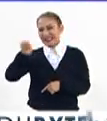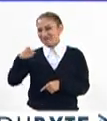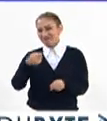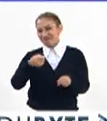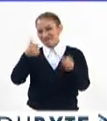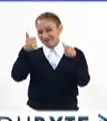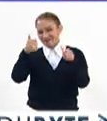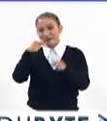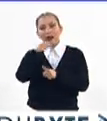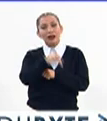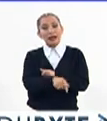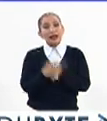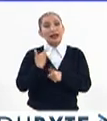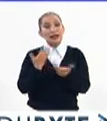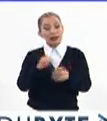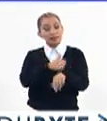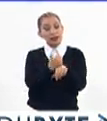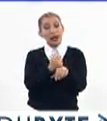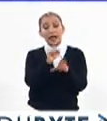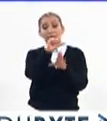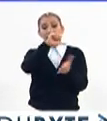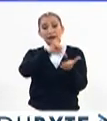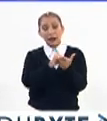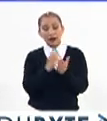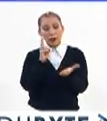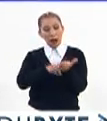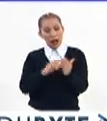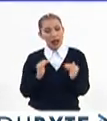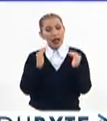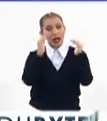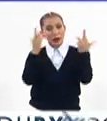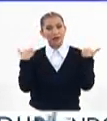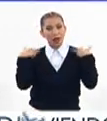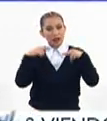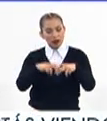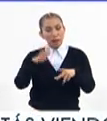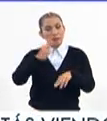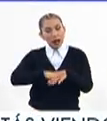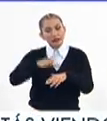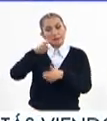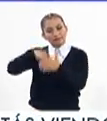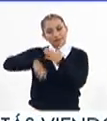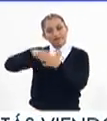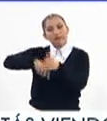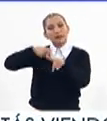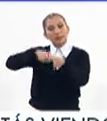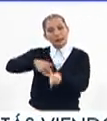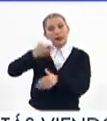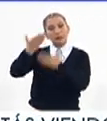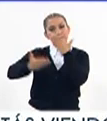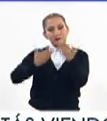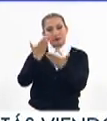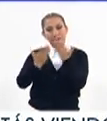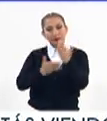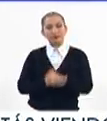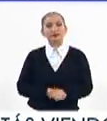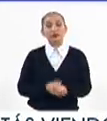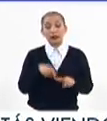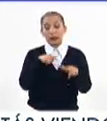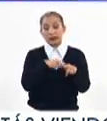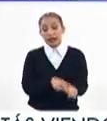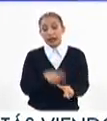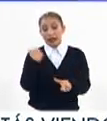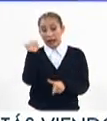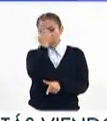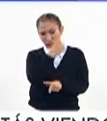Evaluación de la Educación y la creación del Centro de Revalorización del Magisterio y la Mejora Continua de la Educación, de mantener